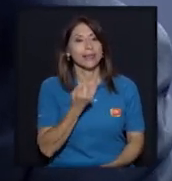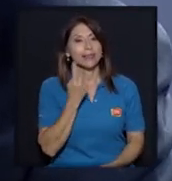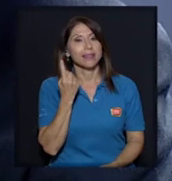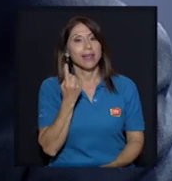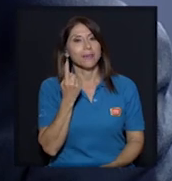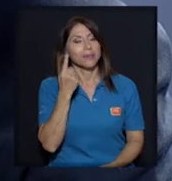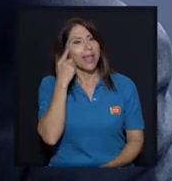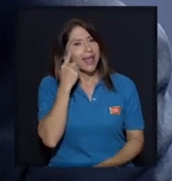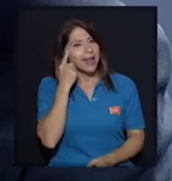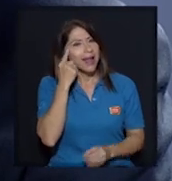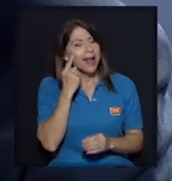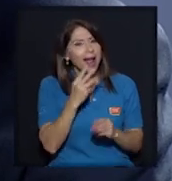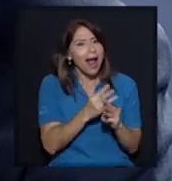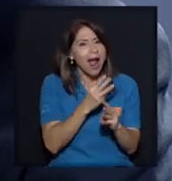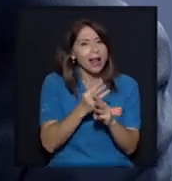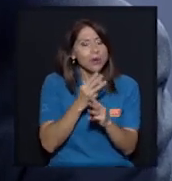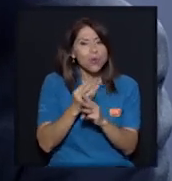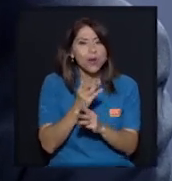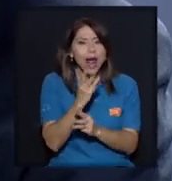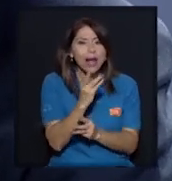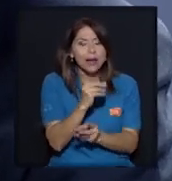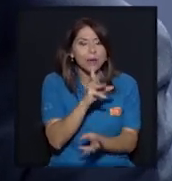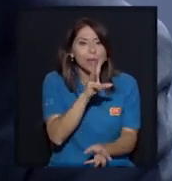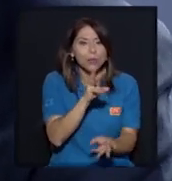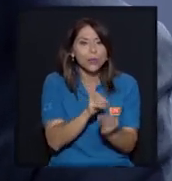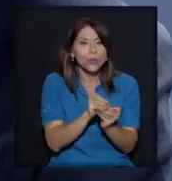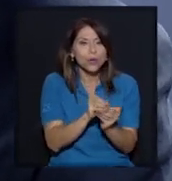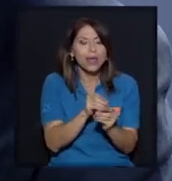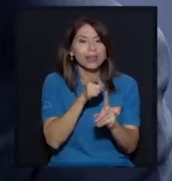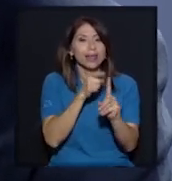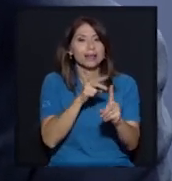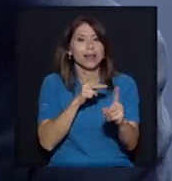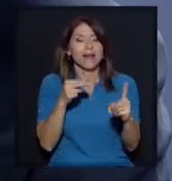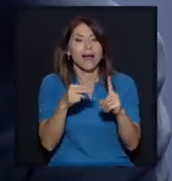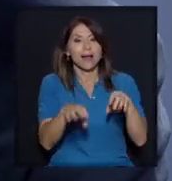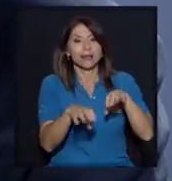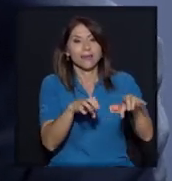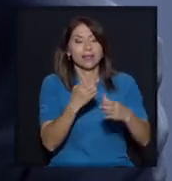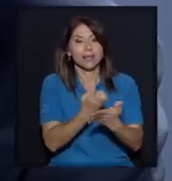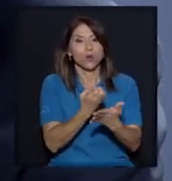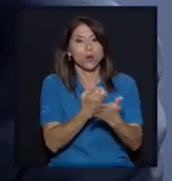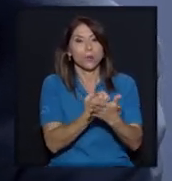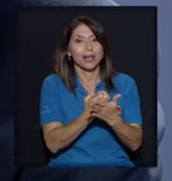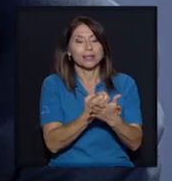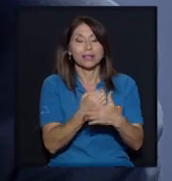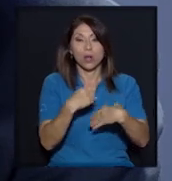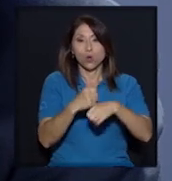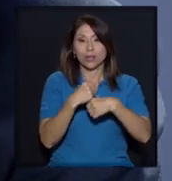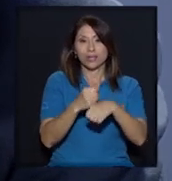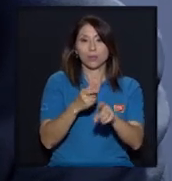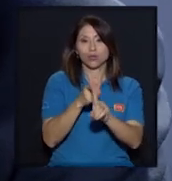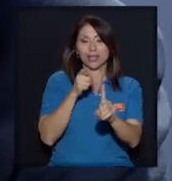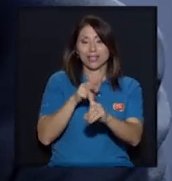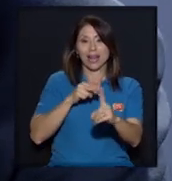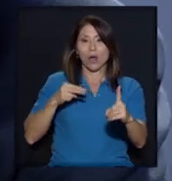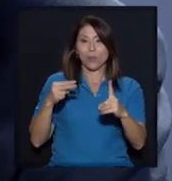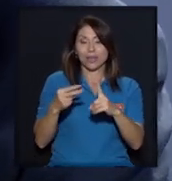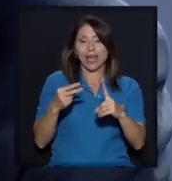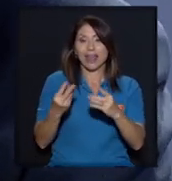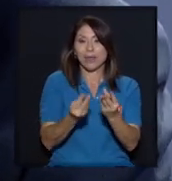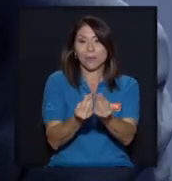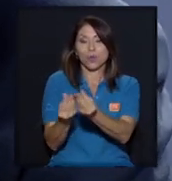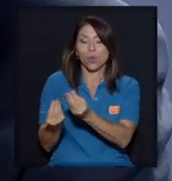desde la óptica de las actividades económicas, sino desde la óptica de los productos que internacionalmente se